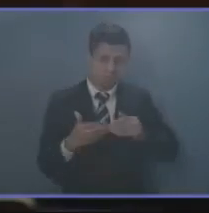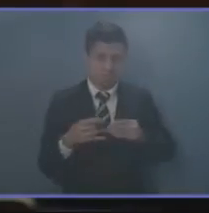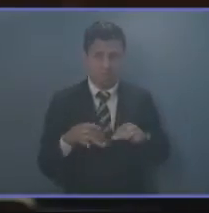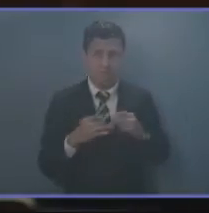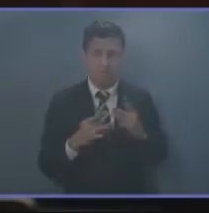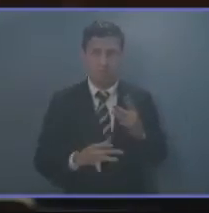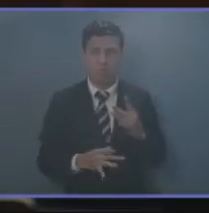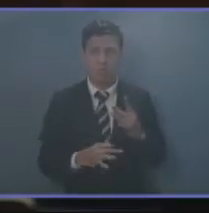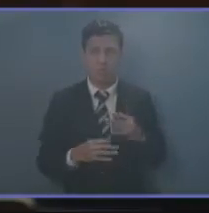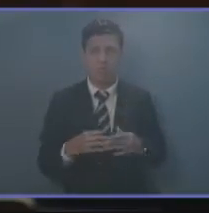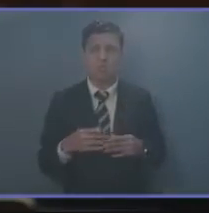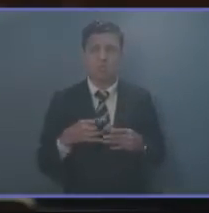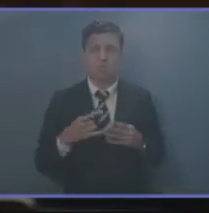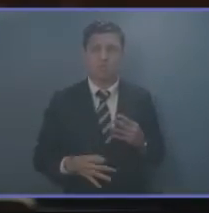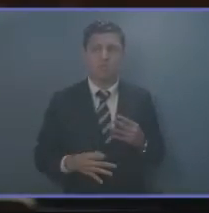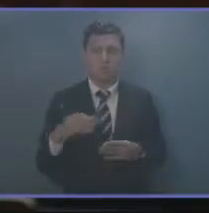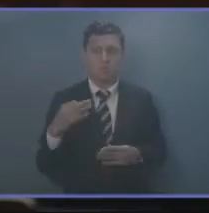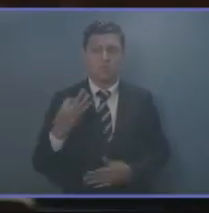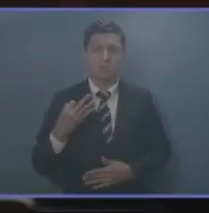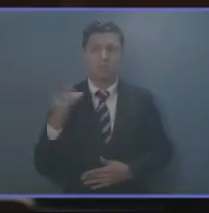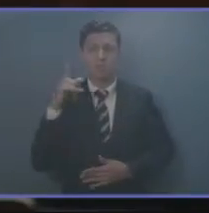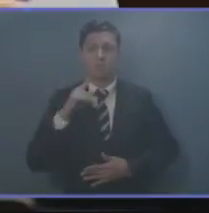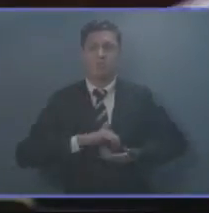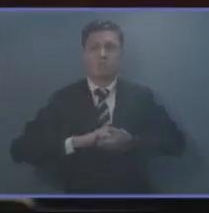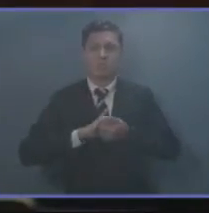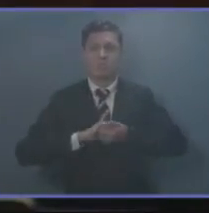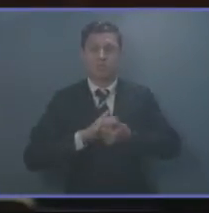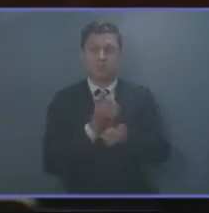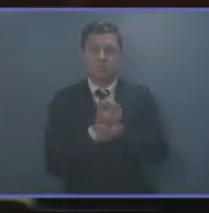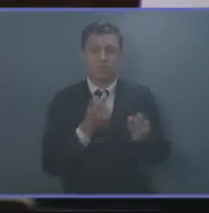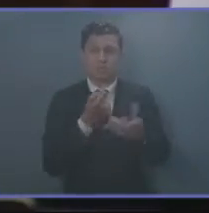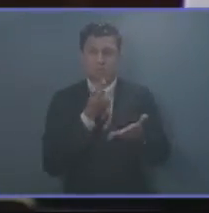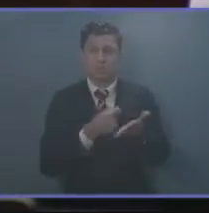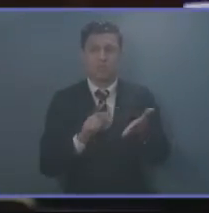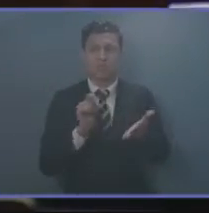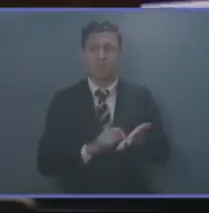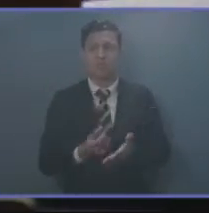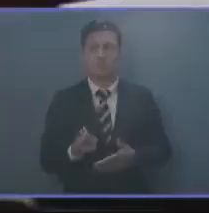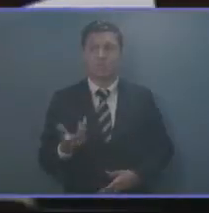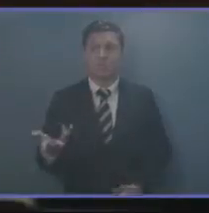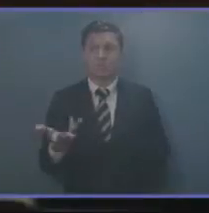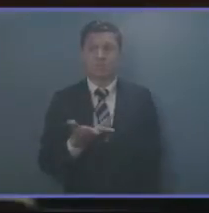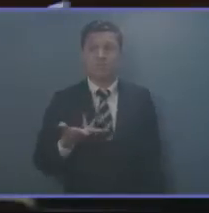Legislativo para los efectos legales consiguientes, y tiene la firma de la mayoría